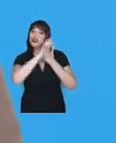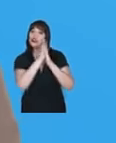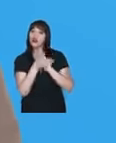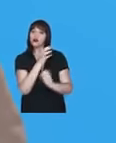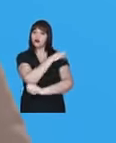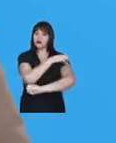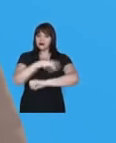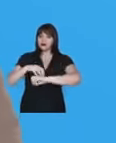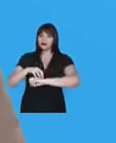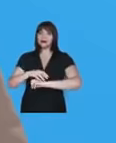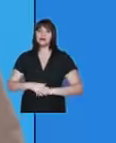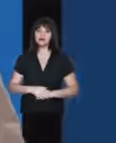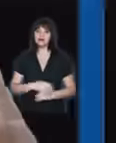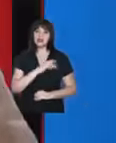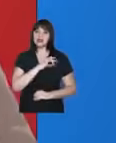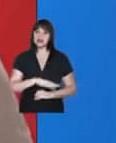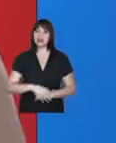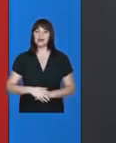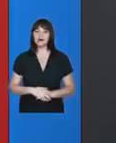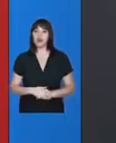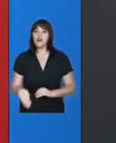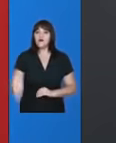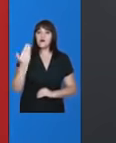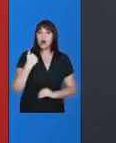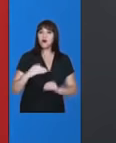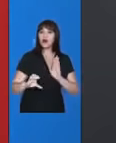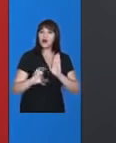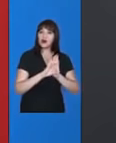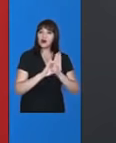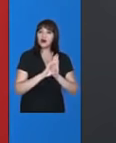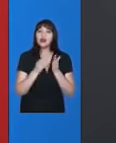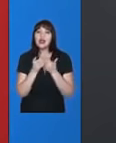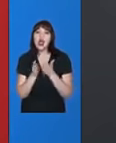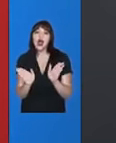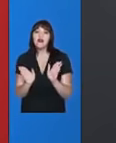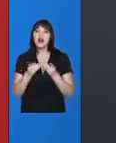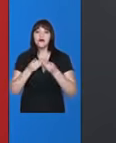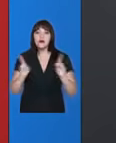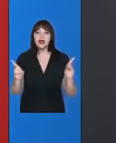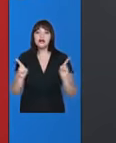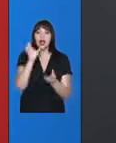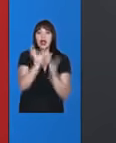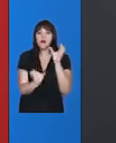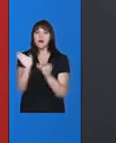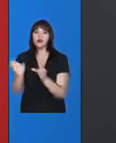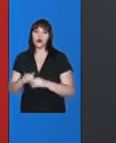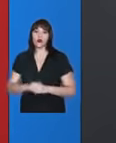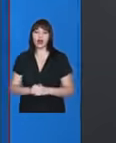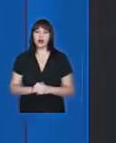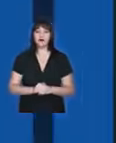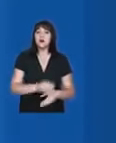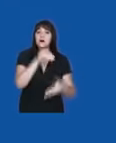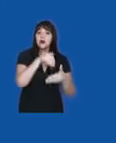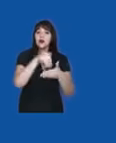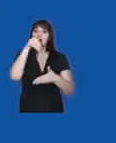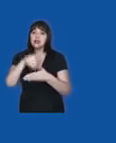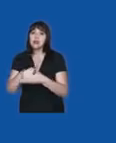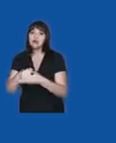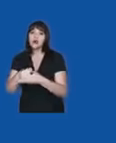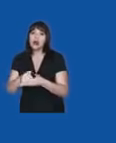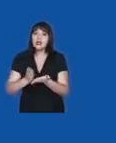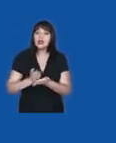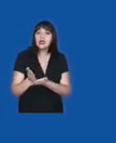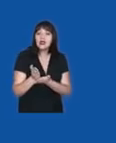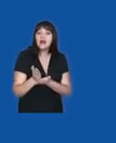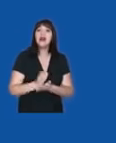los niveles y todos los rincones de Chile. Vamos por una constitución que abra la democracia al pueblo. Mediante